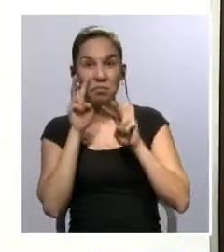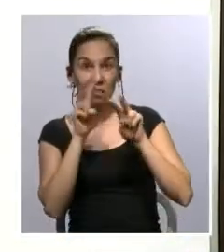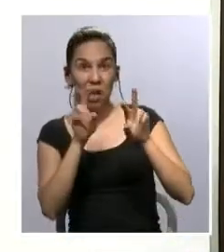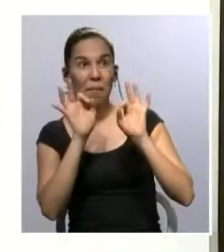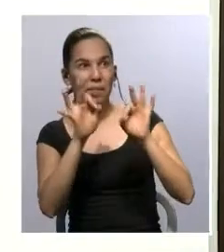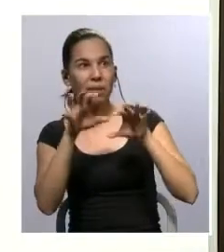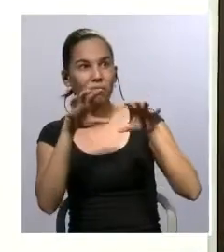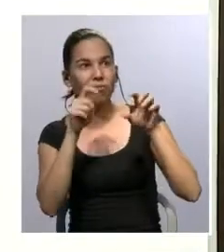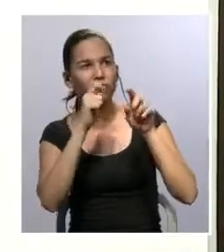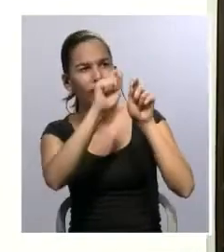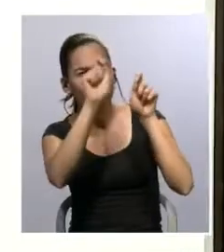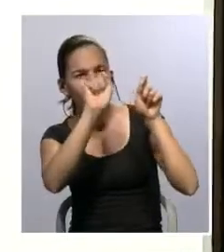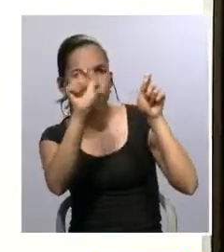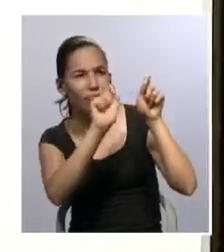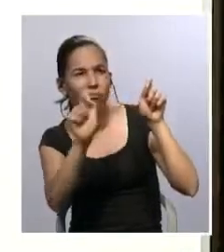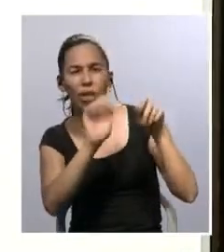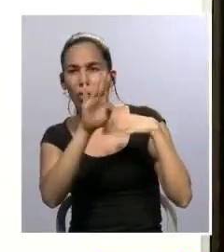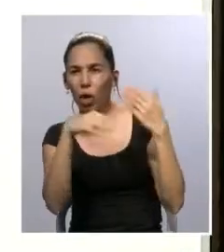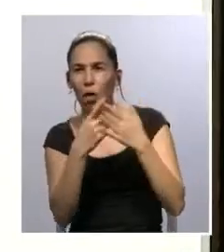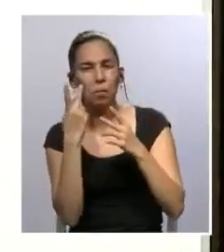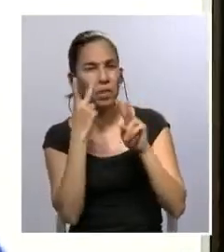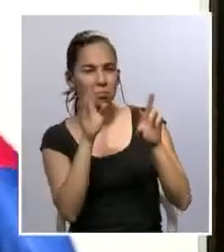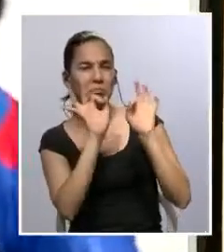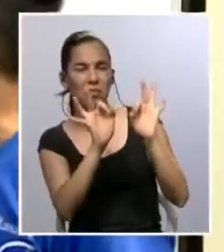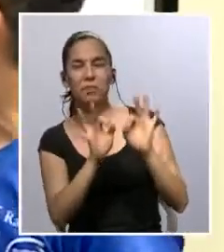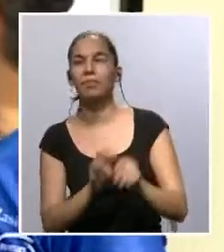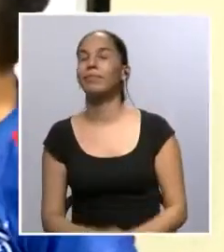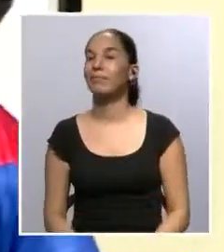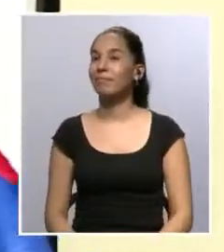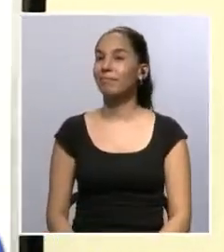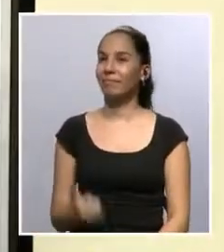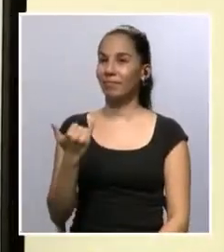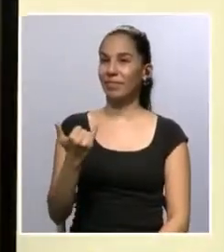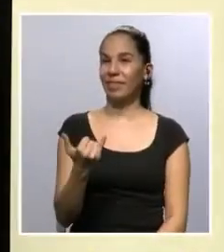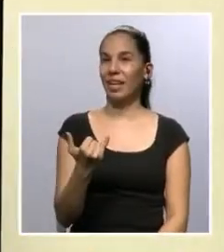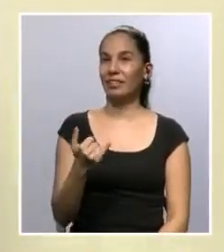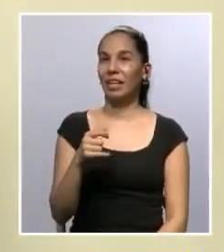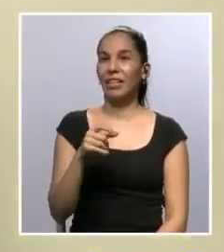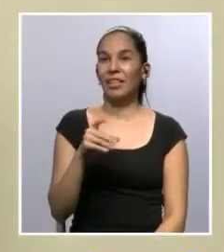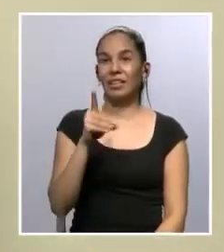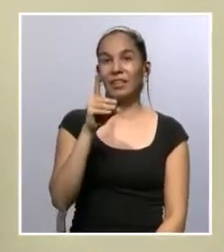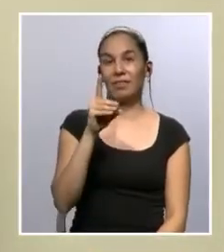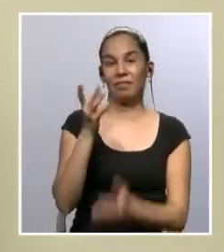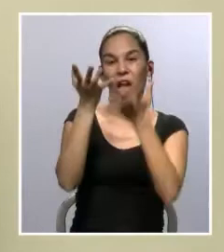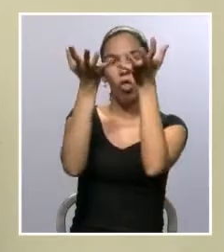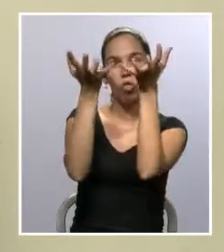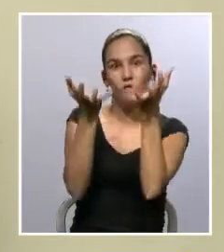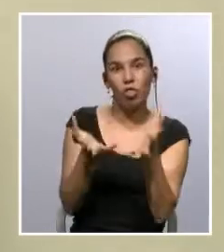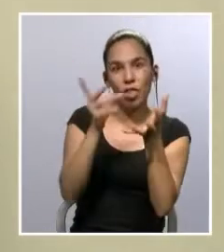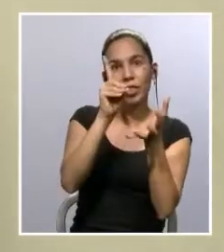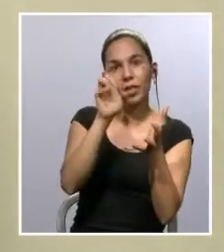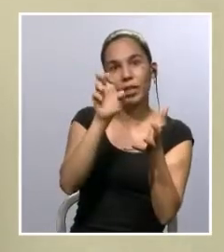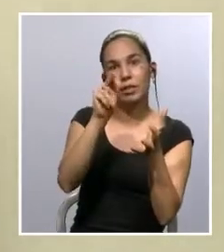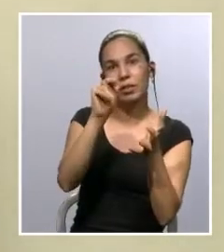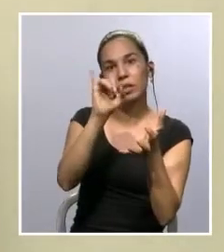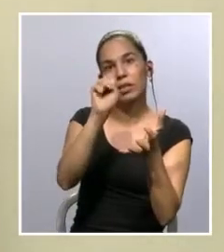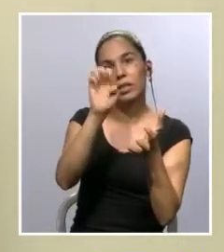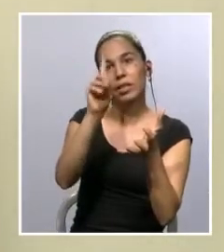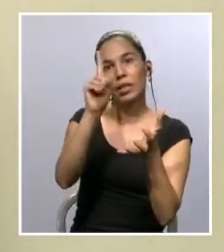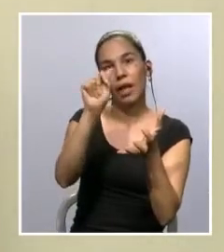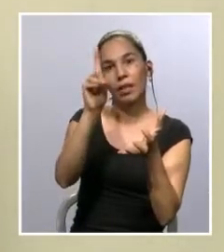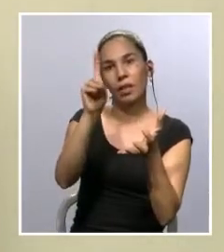los ejercicios que va a hacer. Hemos llegado a la fórmula de densidad. Densidad es masa sobre volumen,